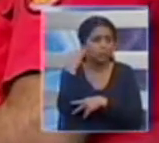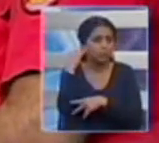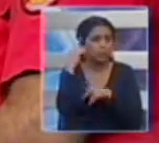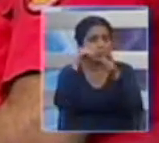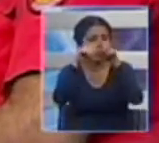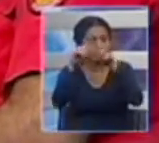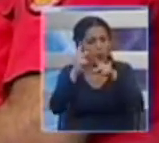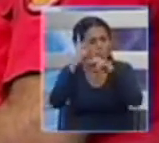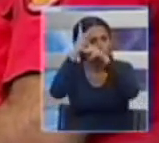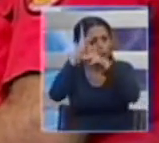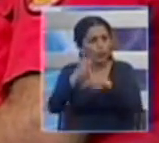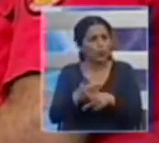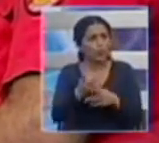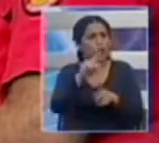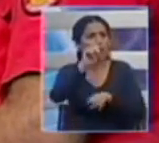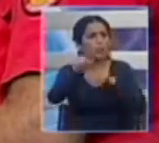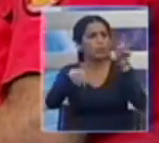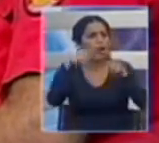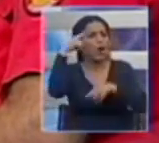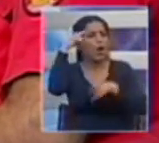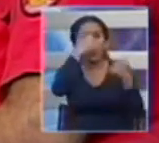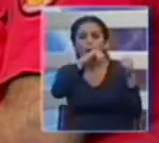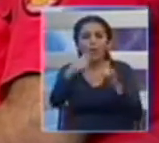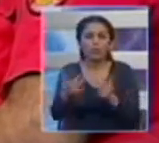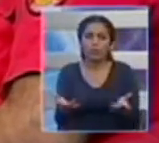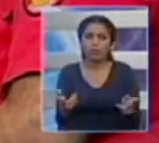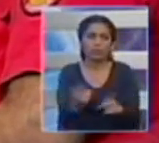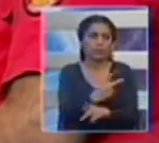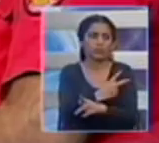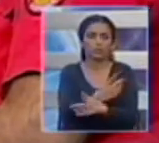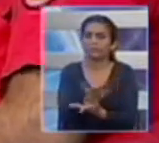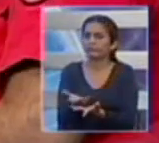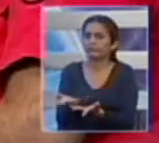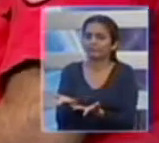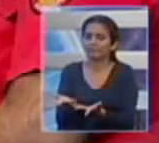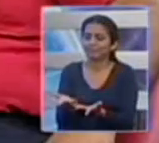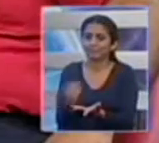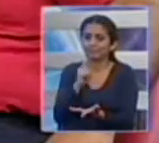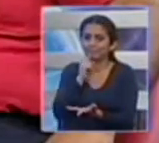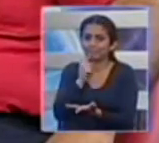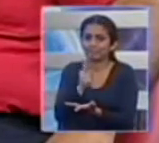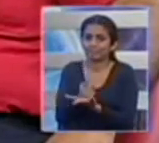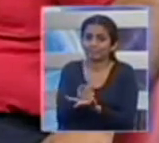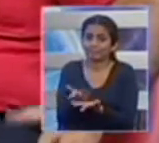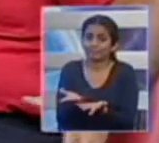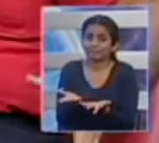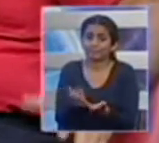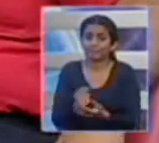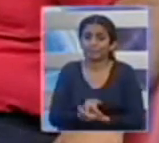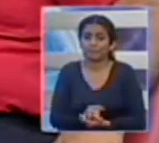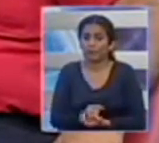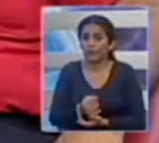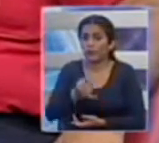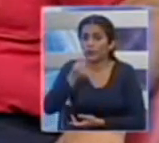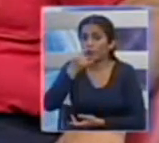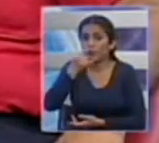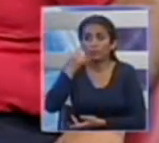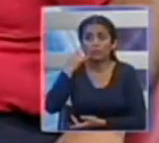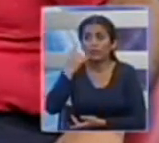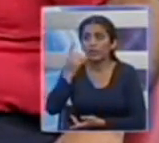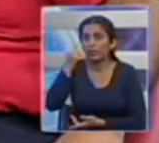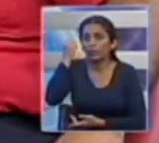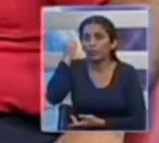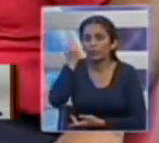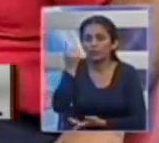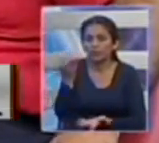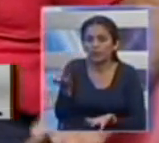esto es como un juego para ellos, pero realmente es un peligro, ¿no? Así es, así es. Y es un tema de cultura, porque el niño, le repito, no va a entender. Usted le dice, no,